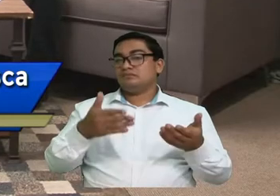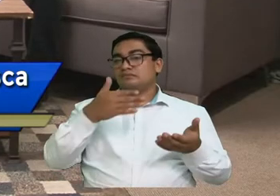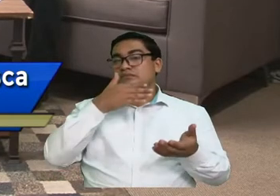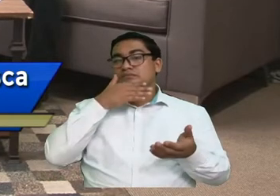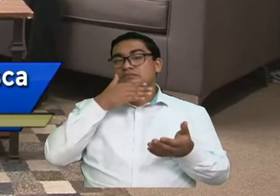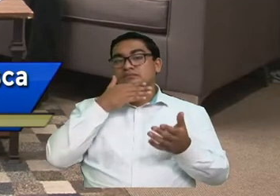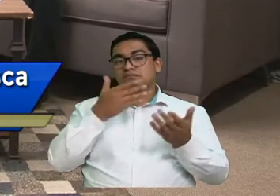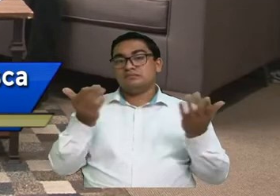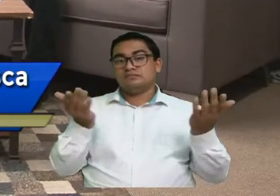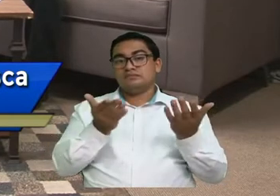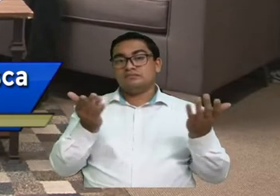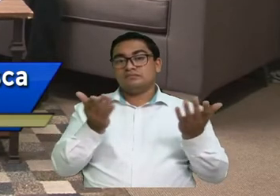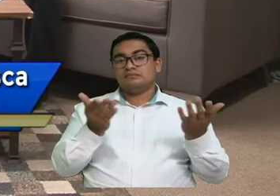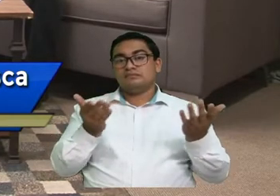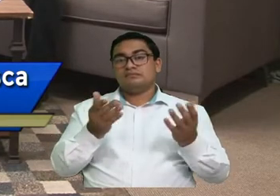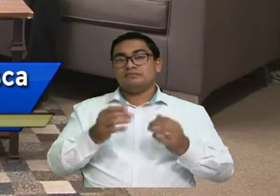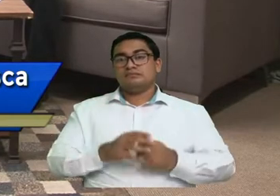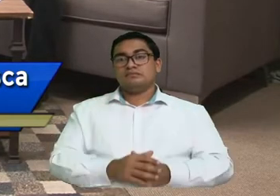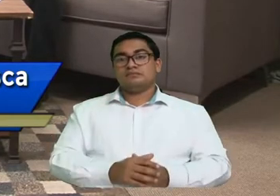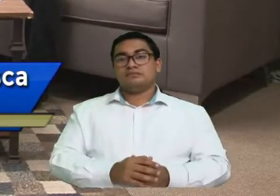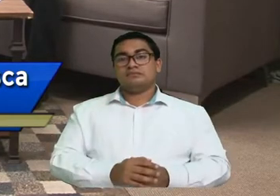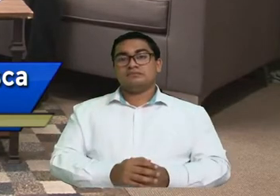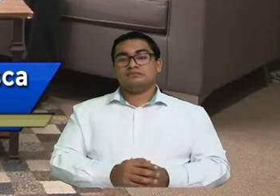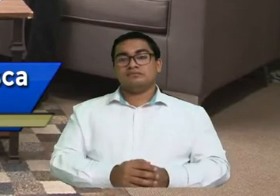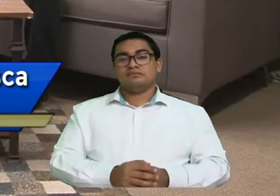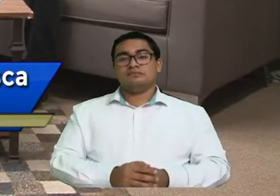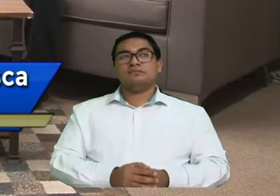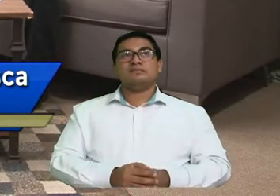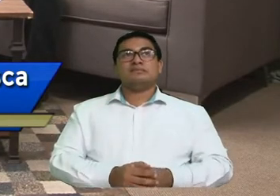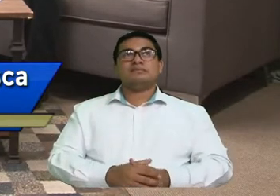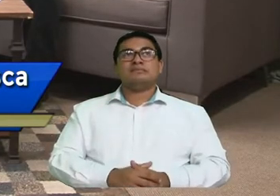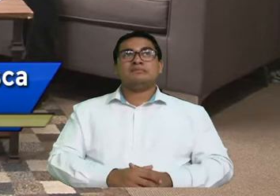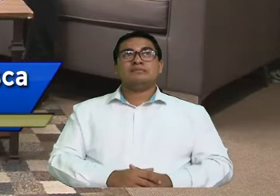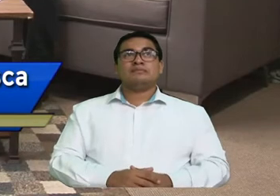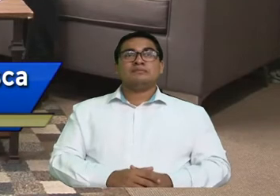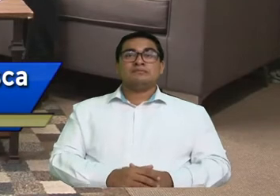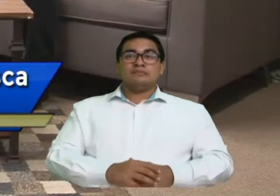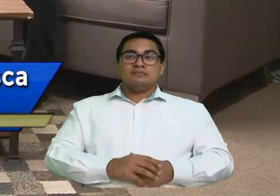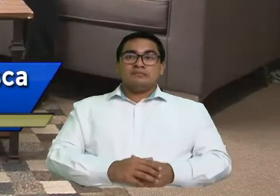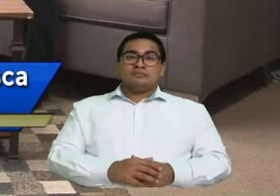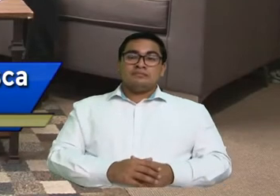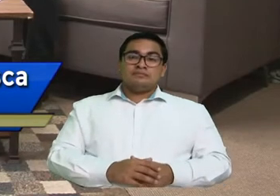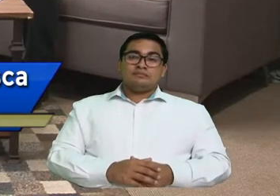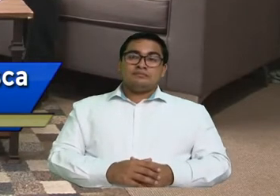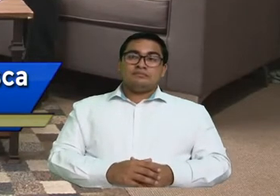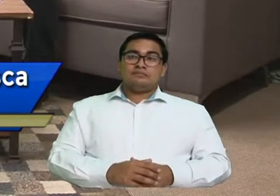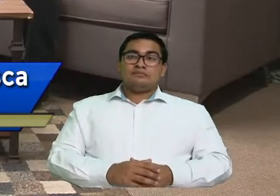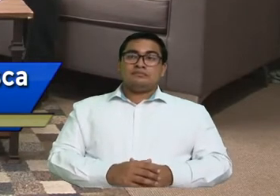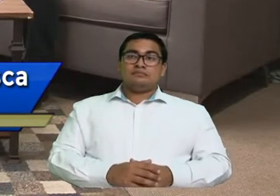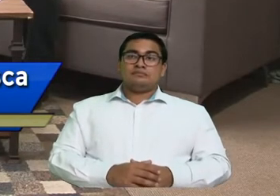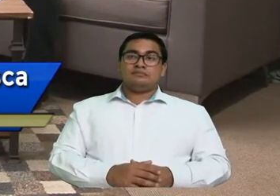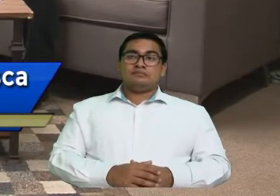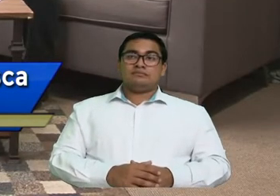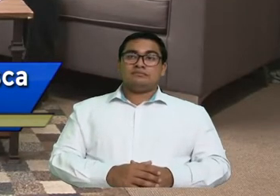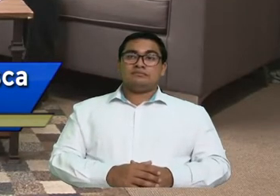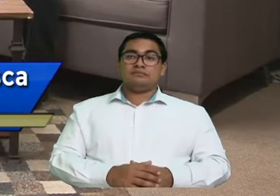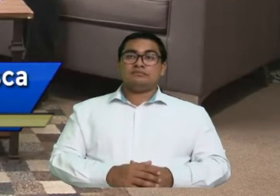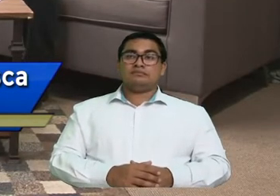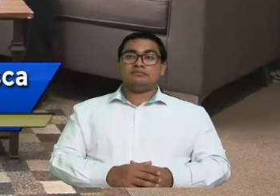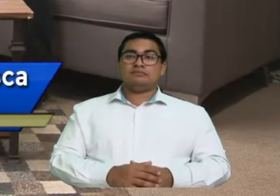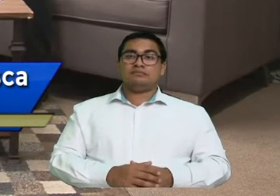asumiendo. Ok. ¿Ya? Porque aquí comenzamos la